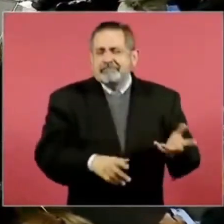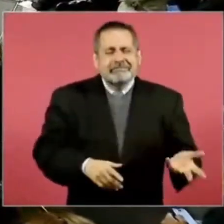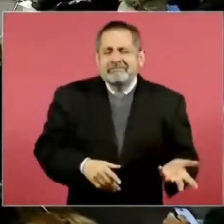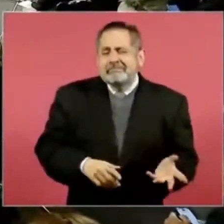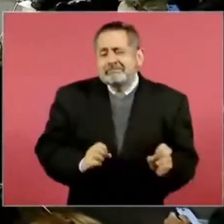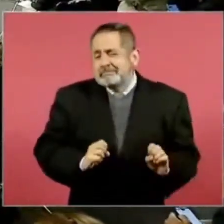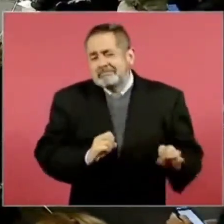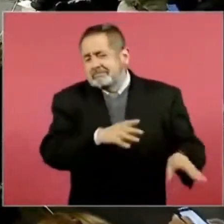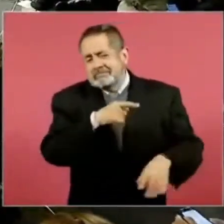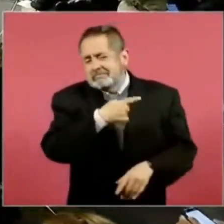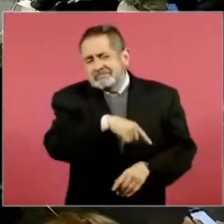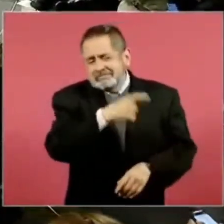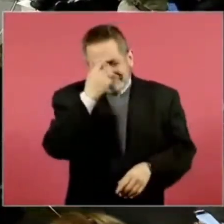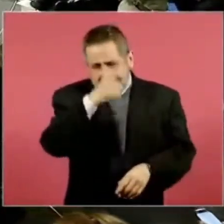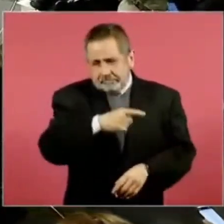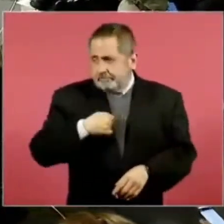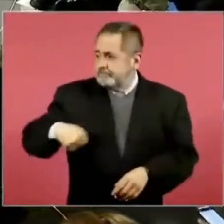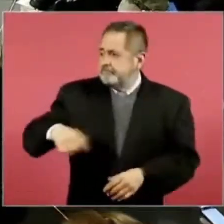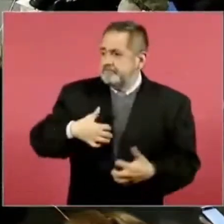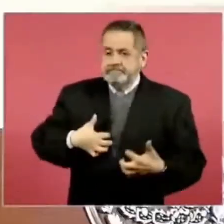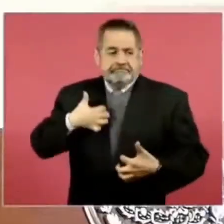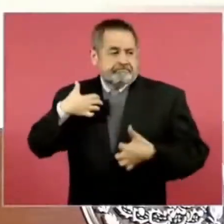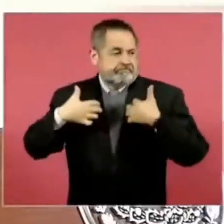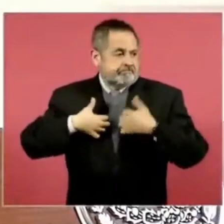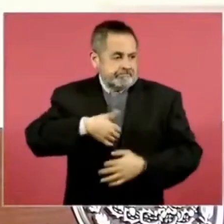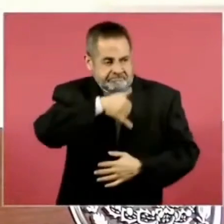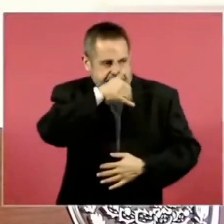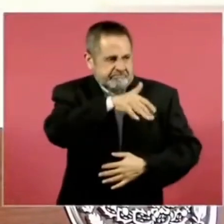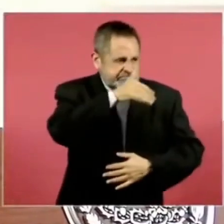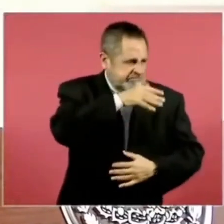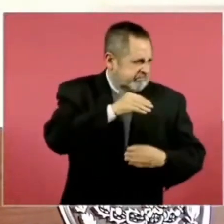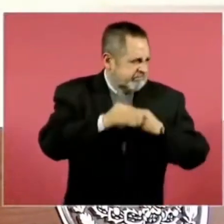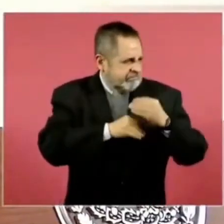pelearnos, ni siquiera enojarnos.